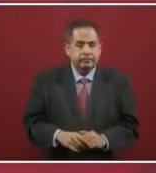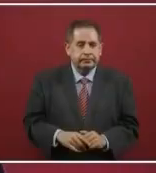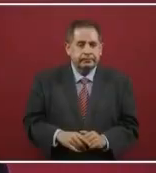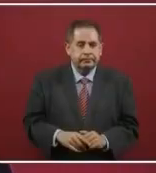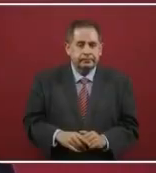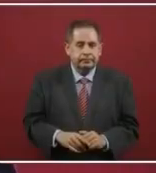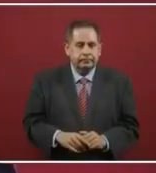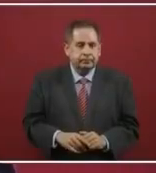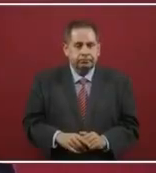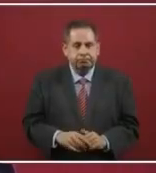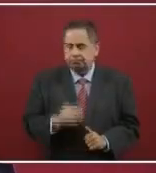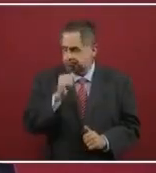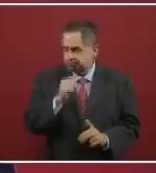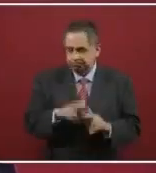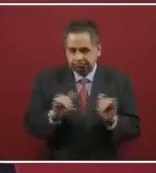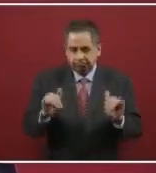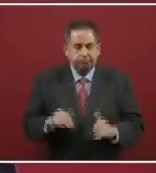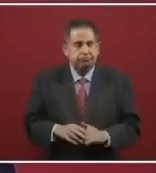estar